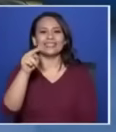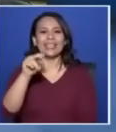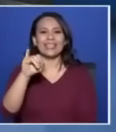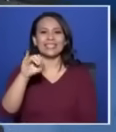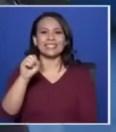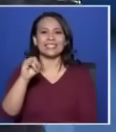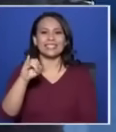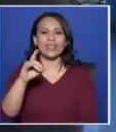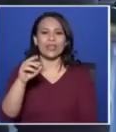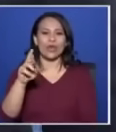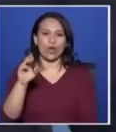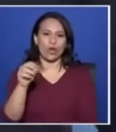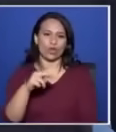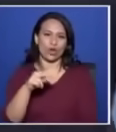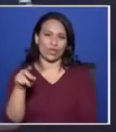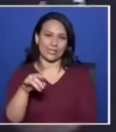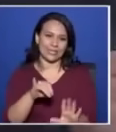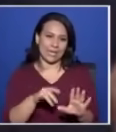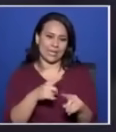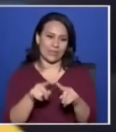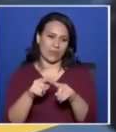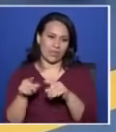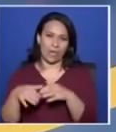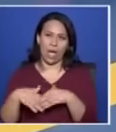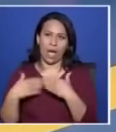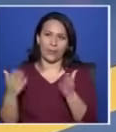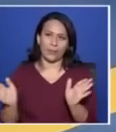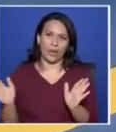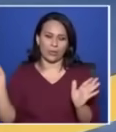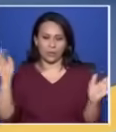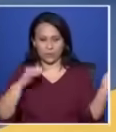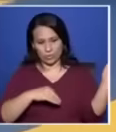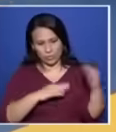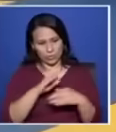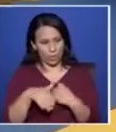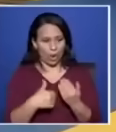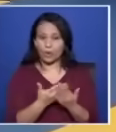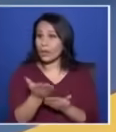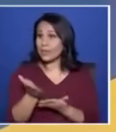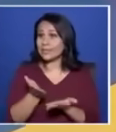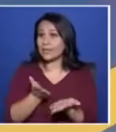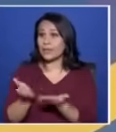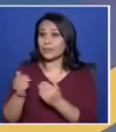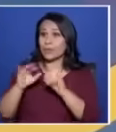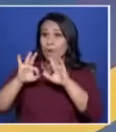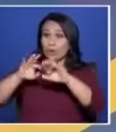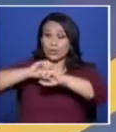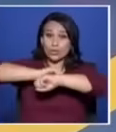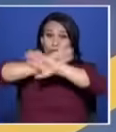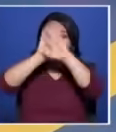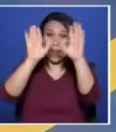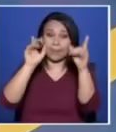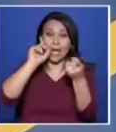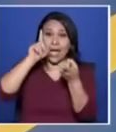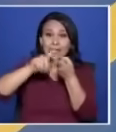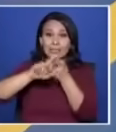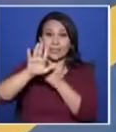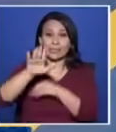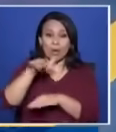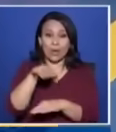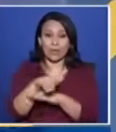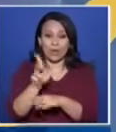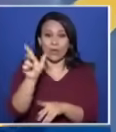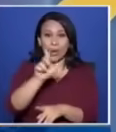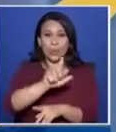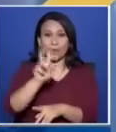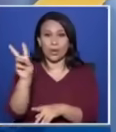tiene acá, pues, en Quito. Y estos ya están habilitados y están ya dando el servicio desde las 8 de la mañana hasta las 5 de la tarde de